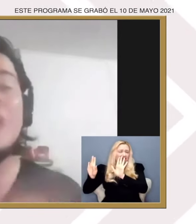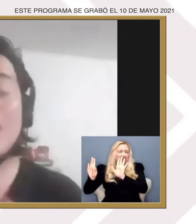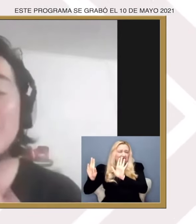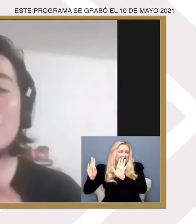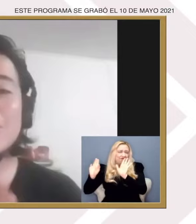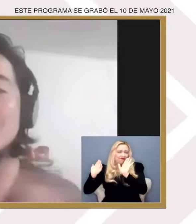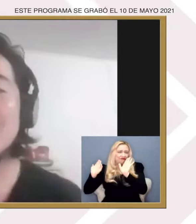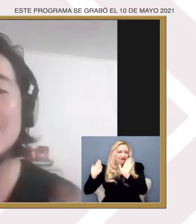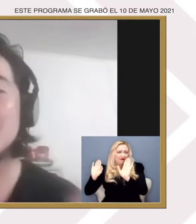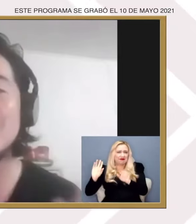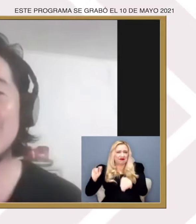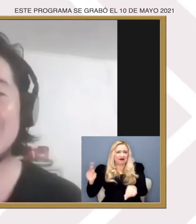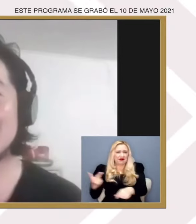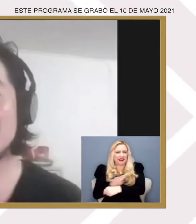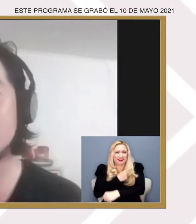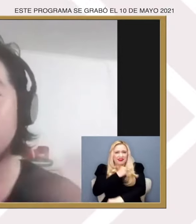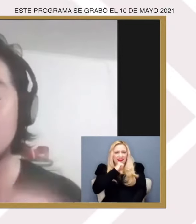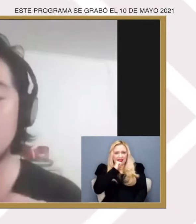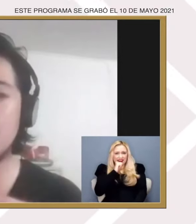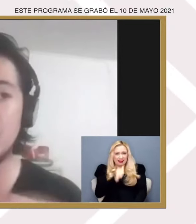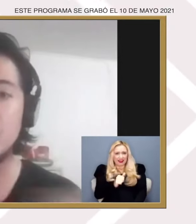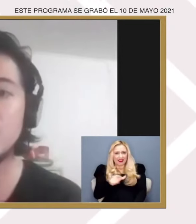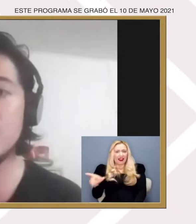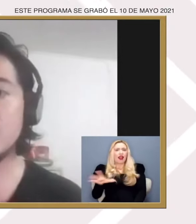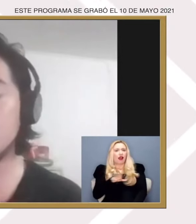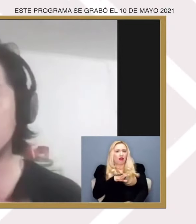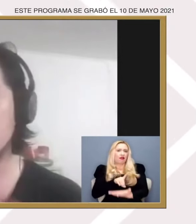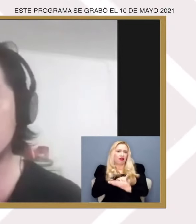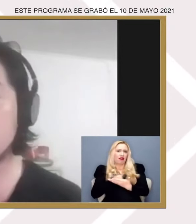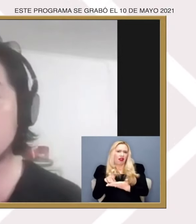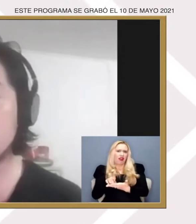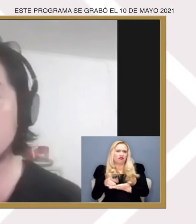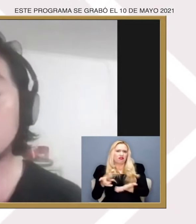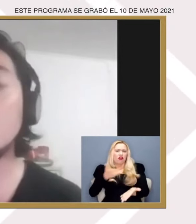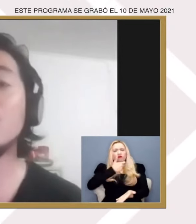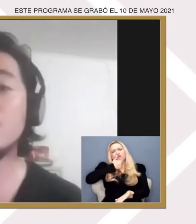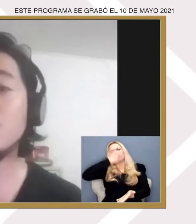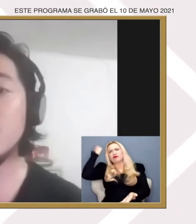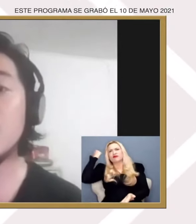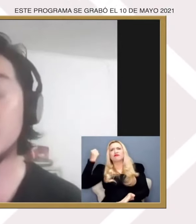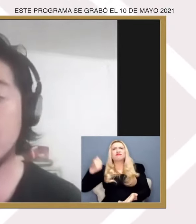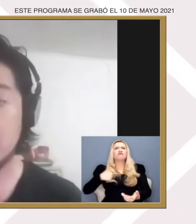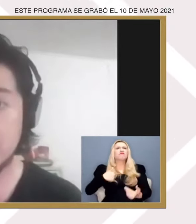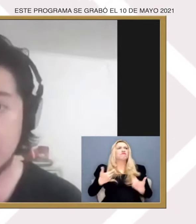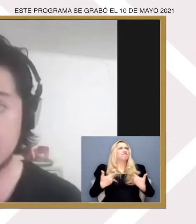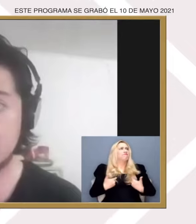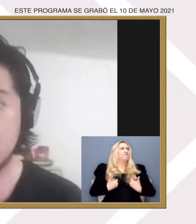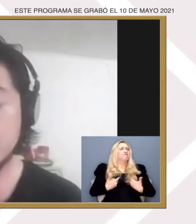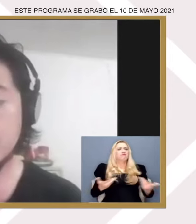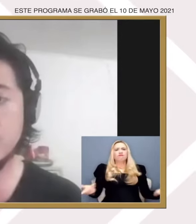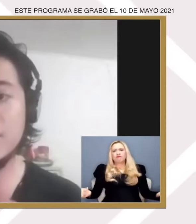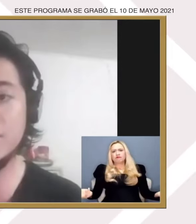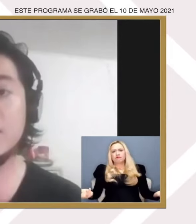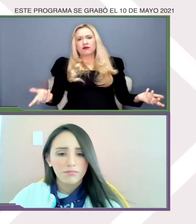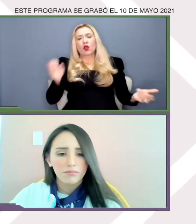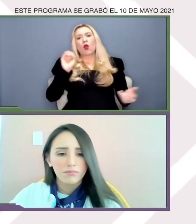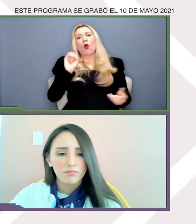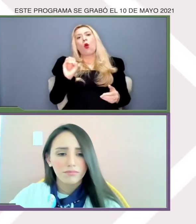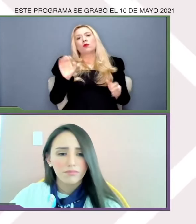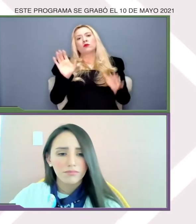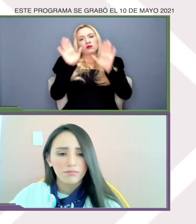todas las personas LGBT tienen el derecho a salir del closet o incluso a permanecer por